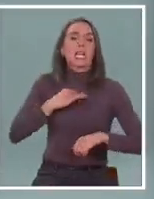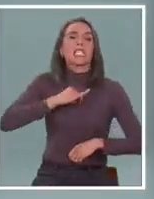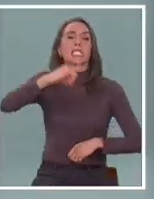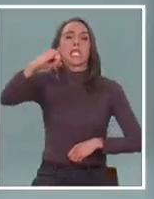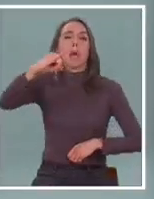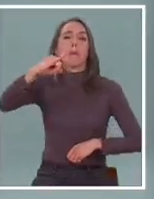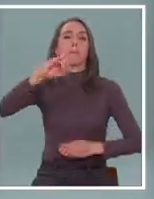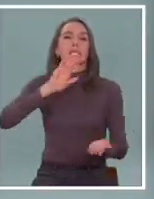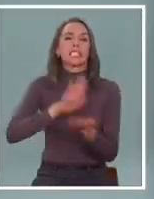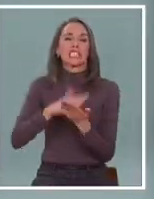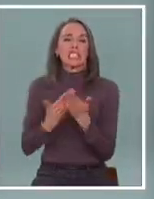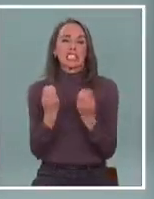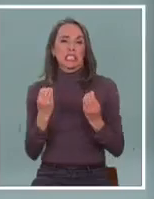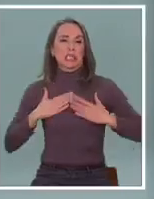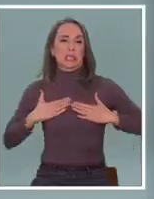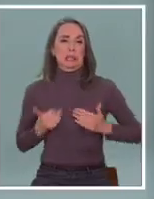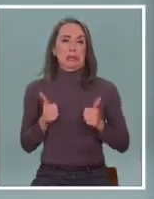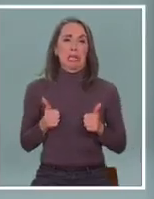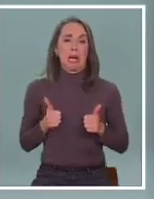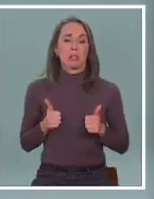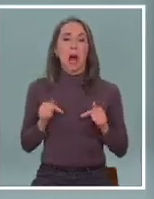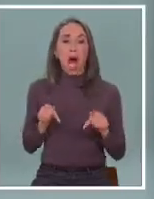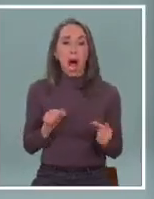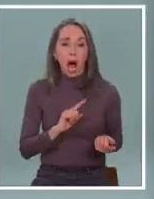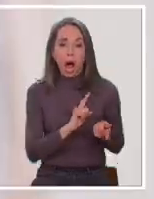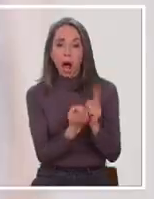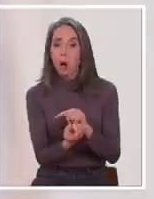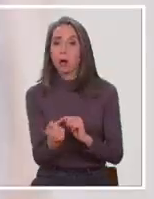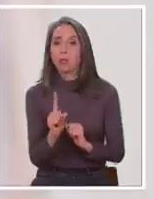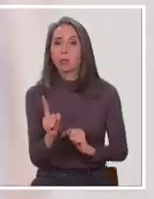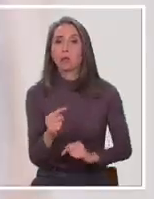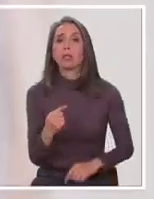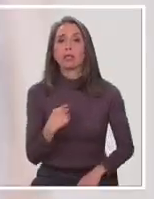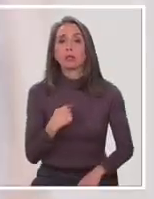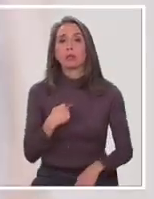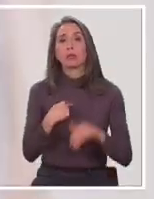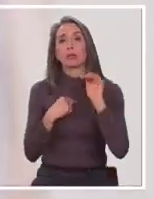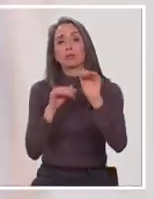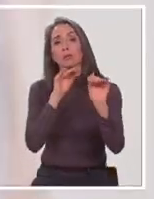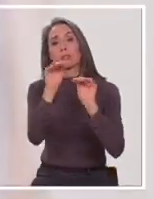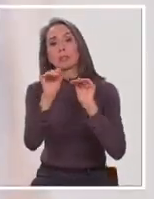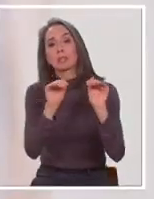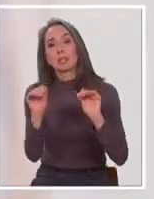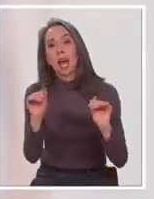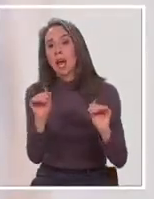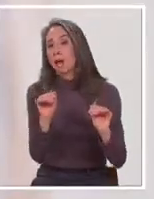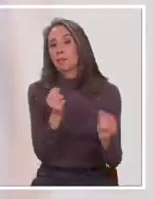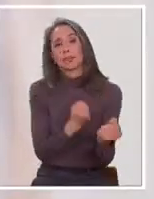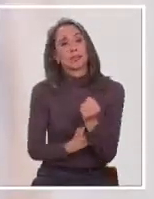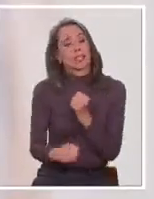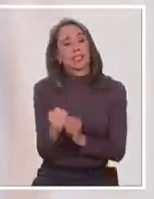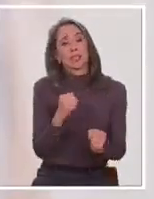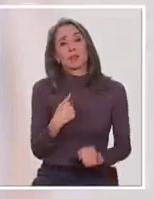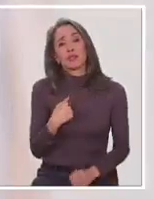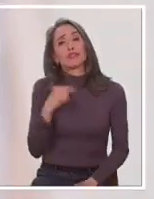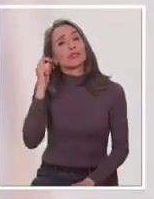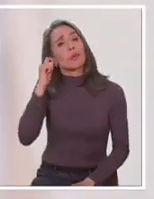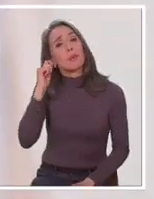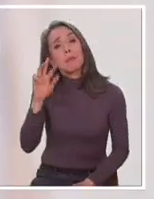sano, pero hoy en día no es así. Yo hago un llamado desesperado como